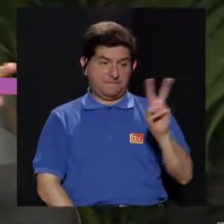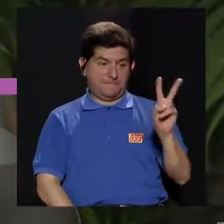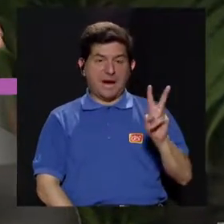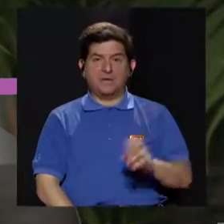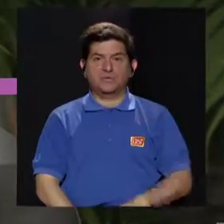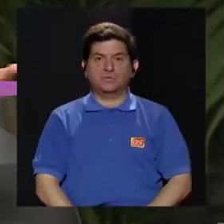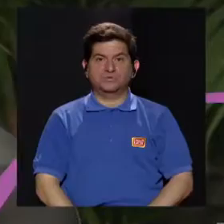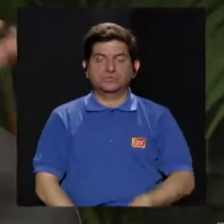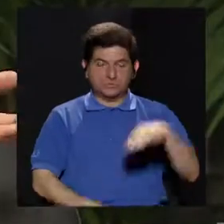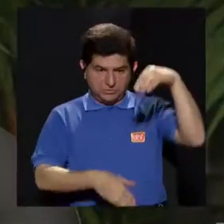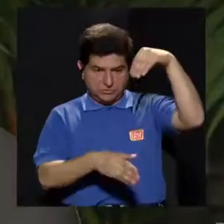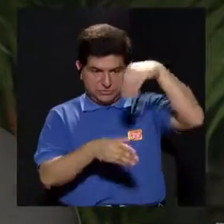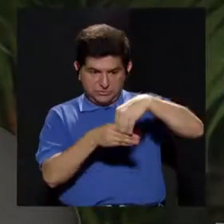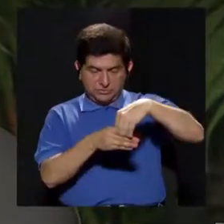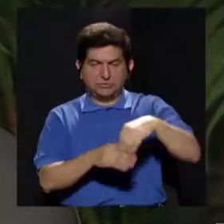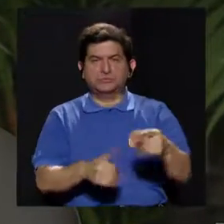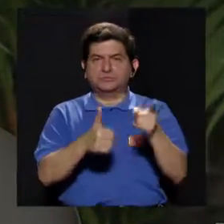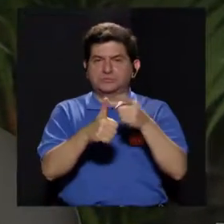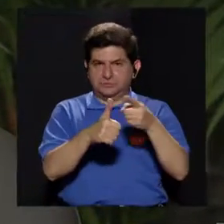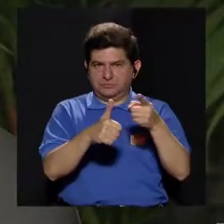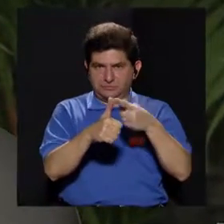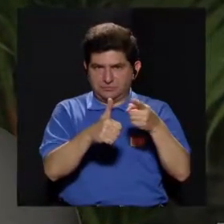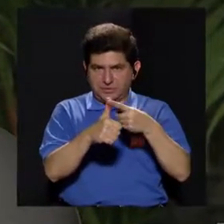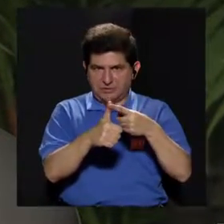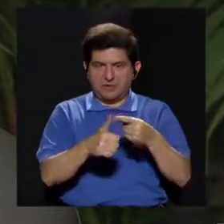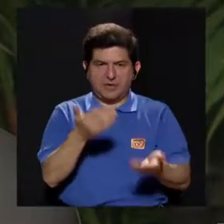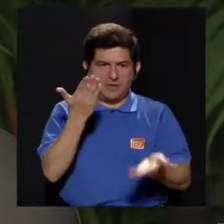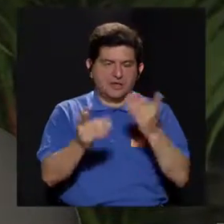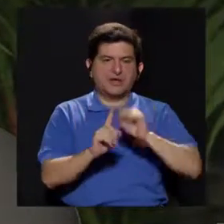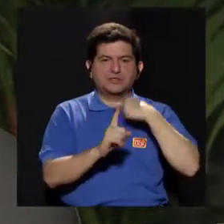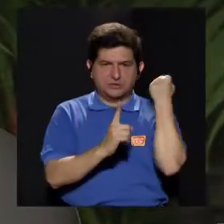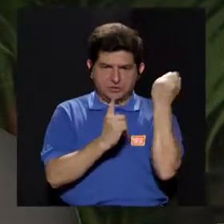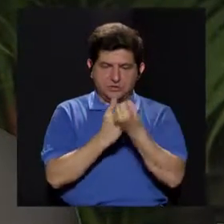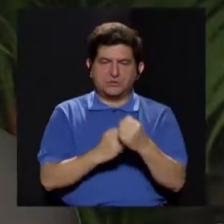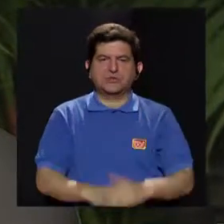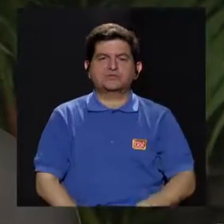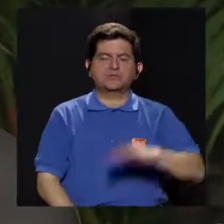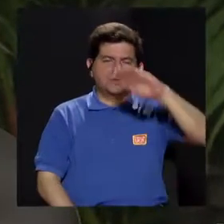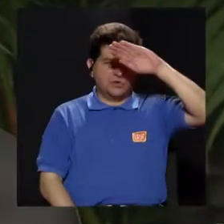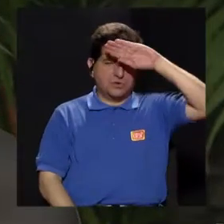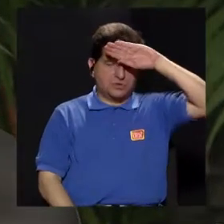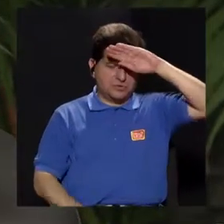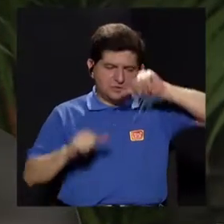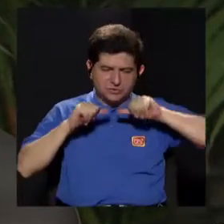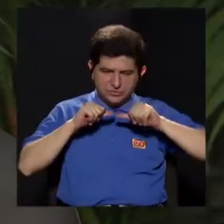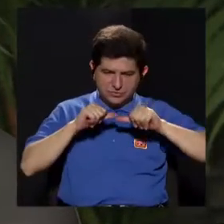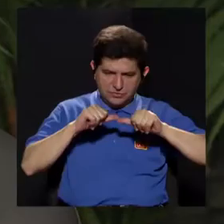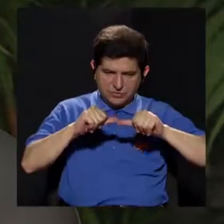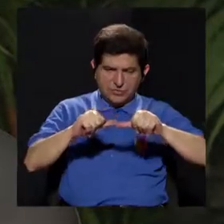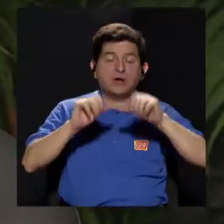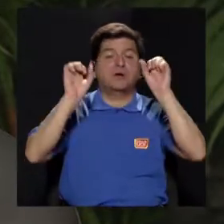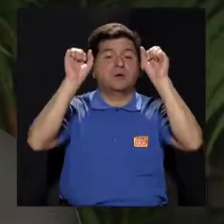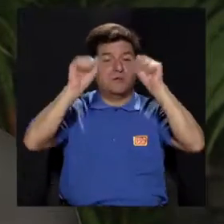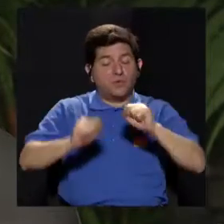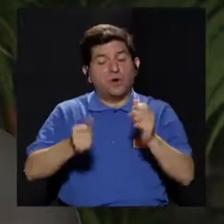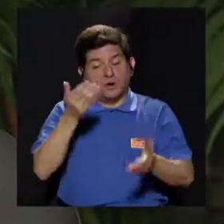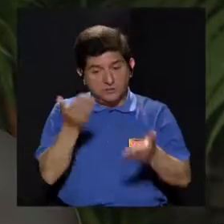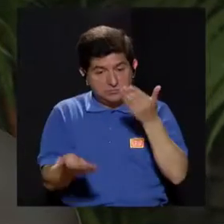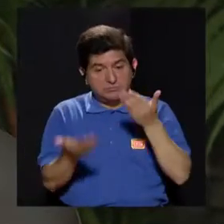virus hay que involucrarlos como de los primeros factores. Si la fiebre se prolonga, puede tener